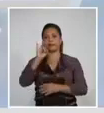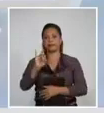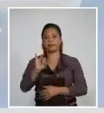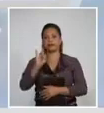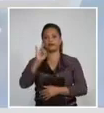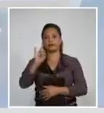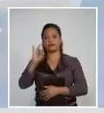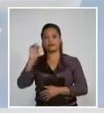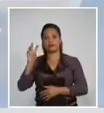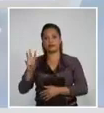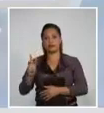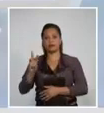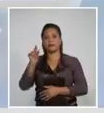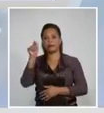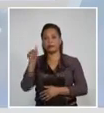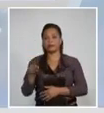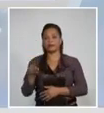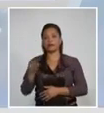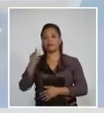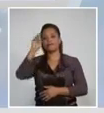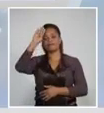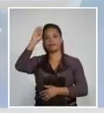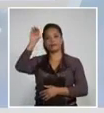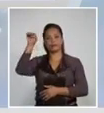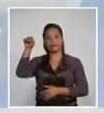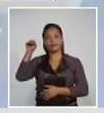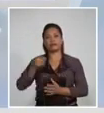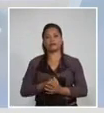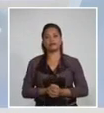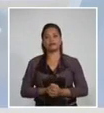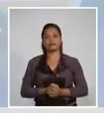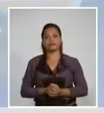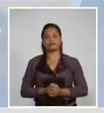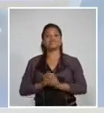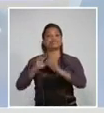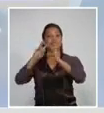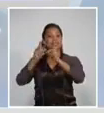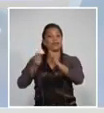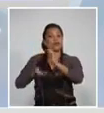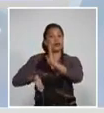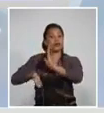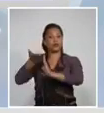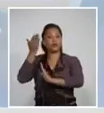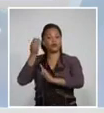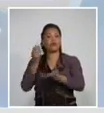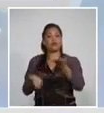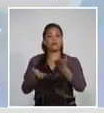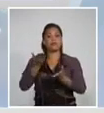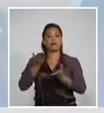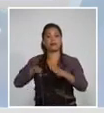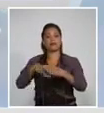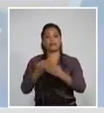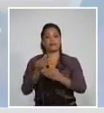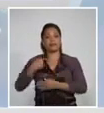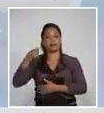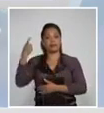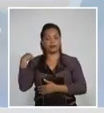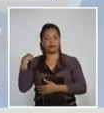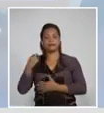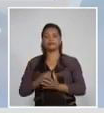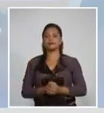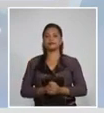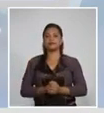23.773 pacientes ingresados, cifra superior a la del día de ayer, y de estos